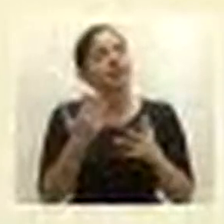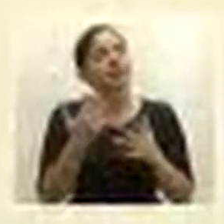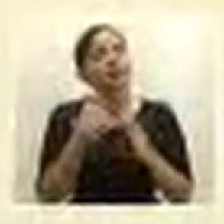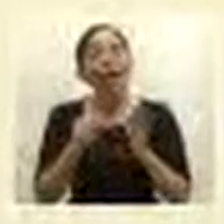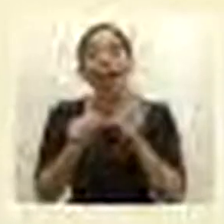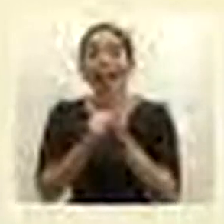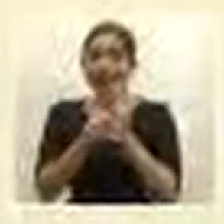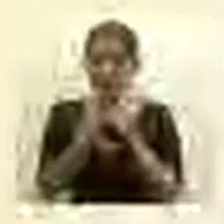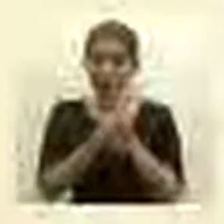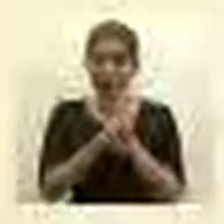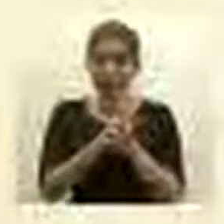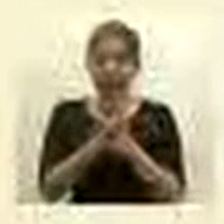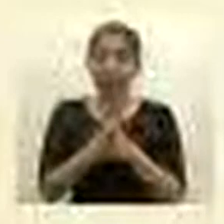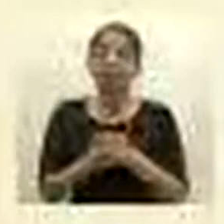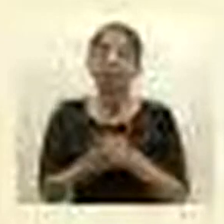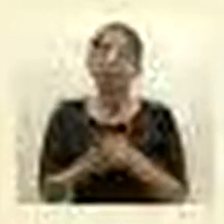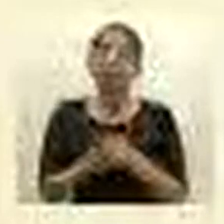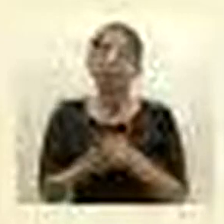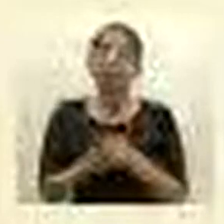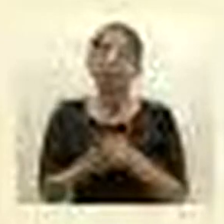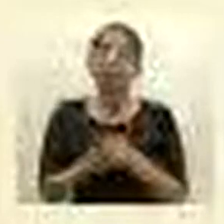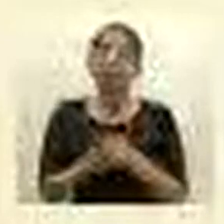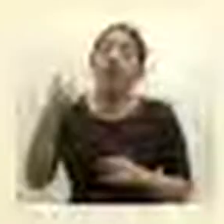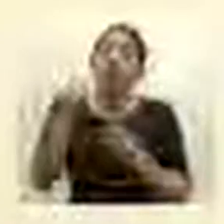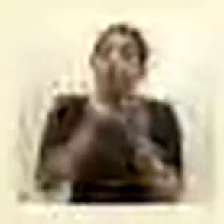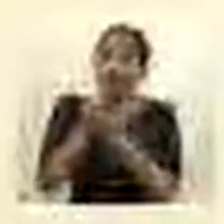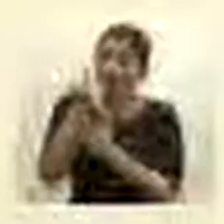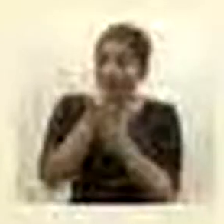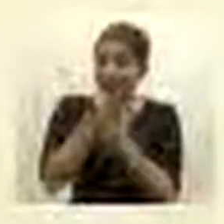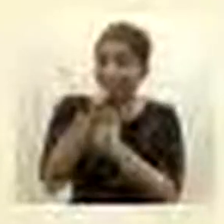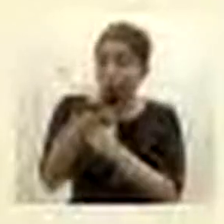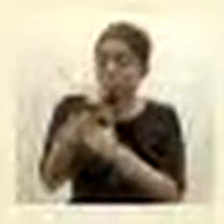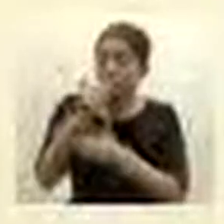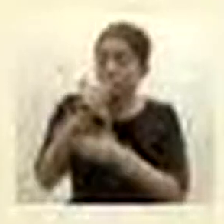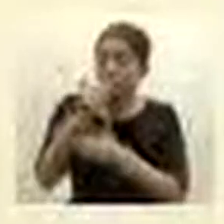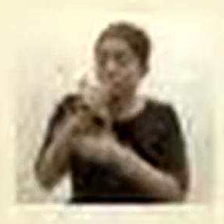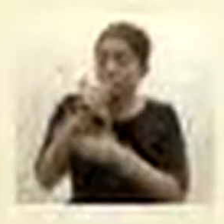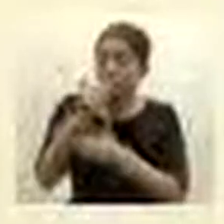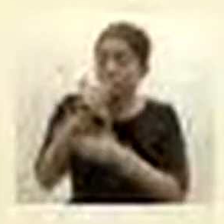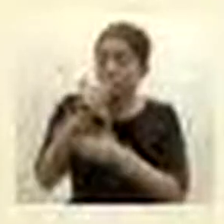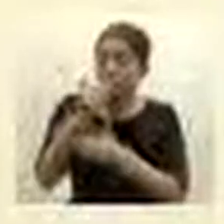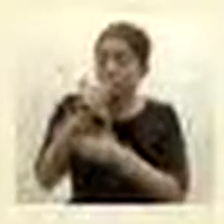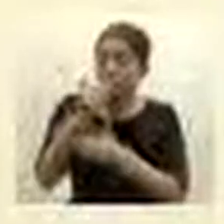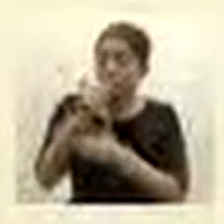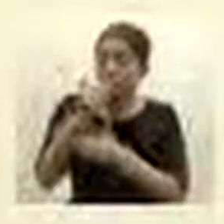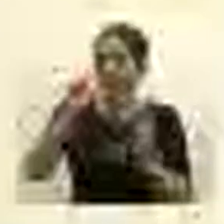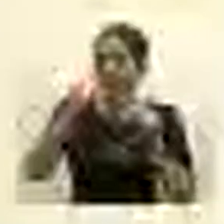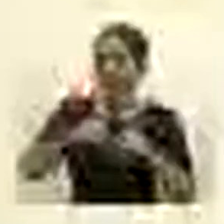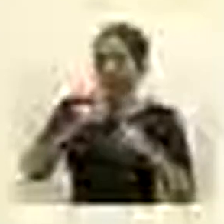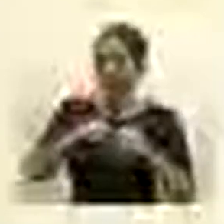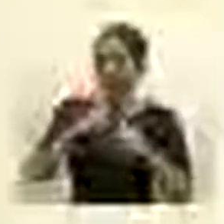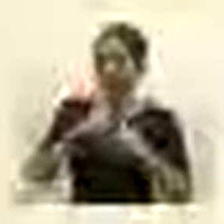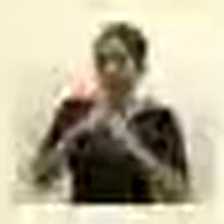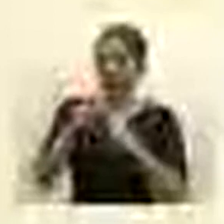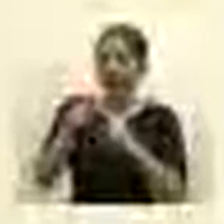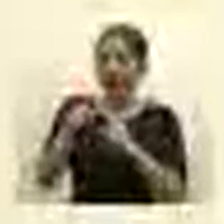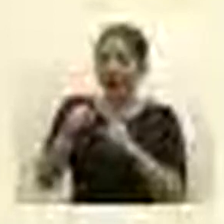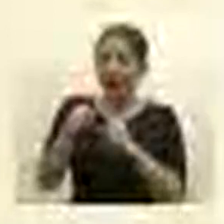la Asamblea Legislativa, cuando estaba en investigación justamente el hallazgo de un posible contacto